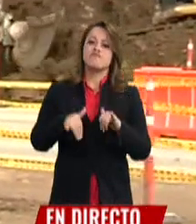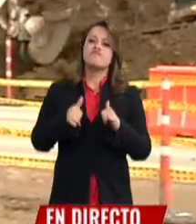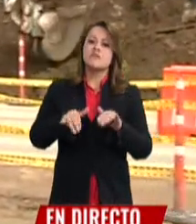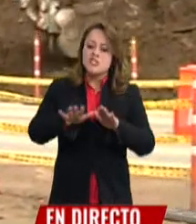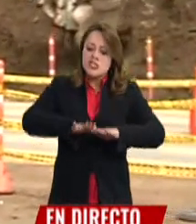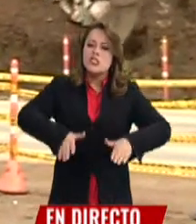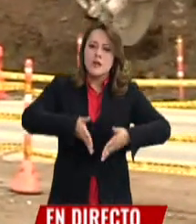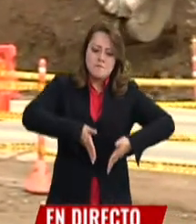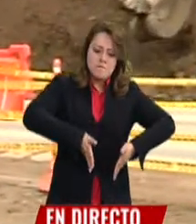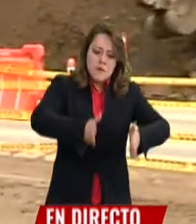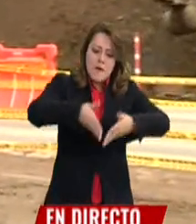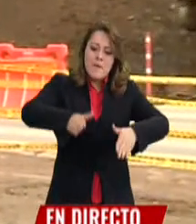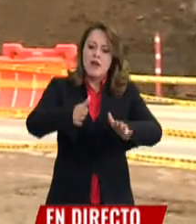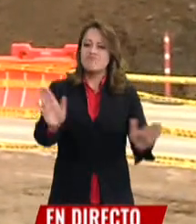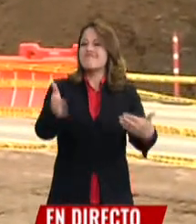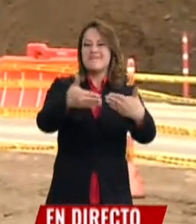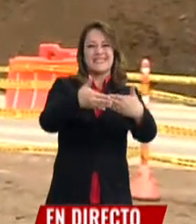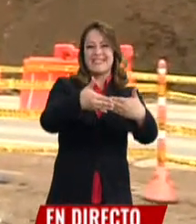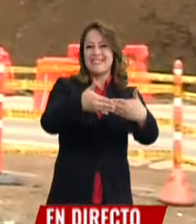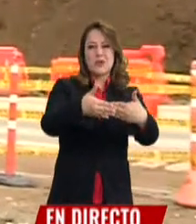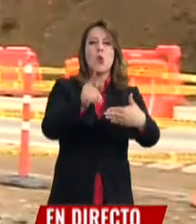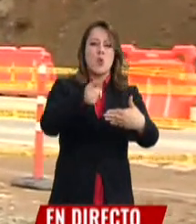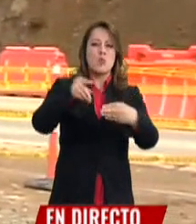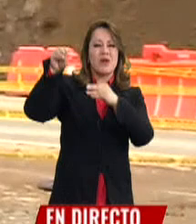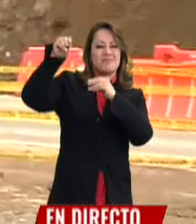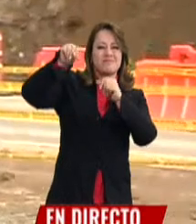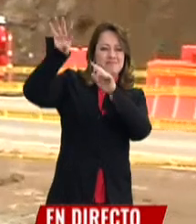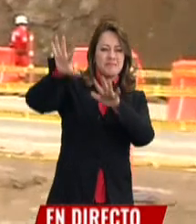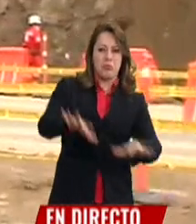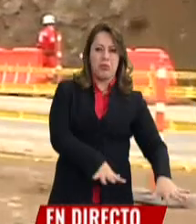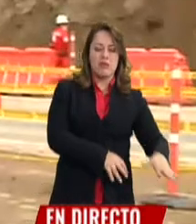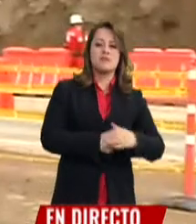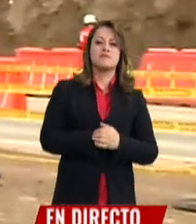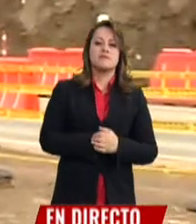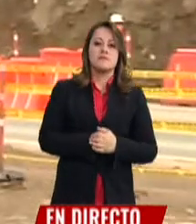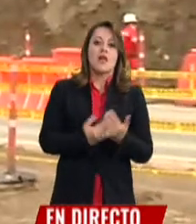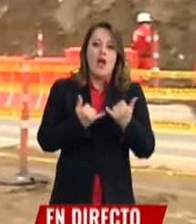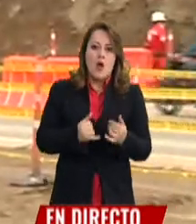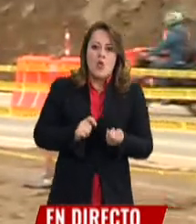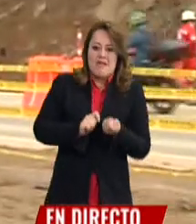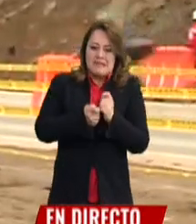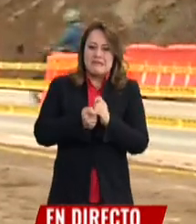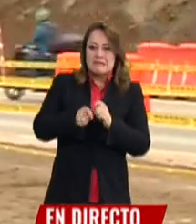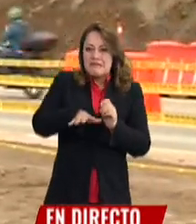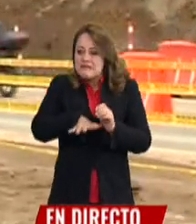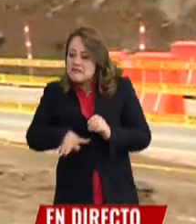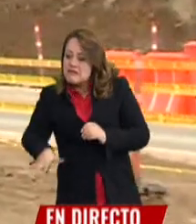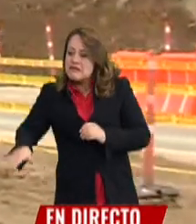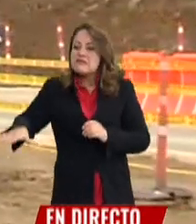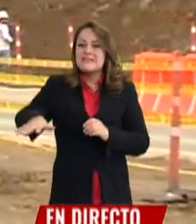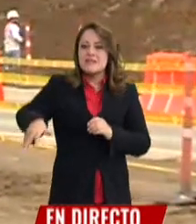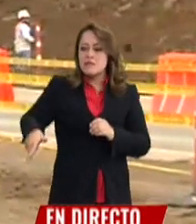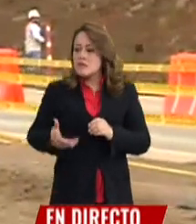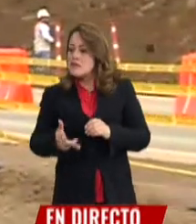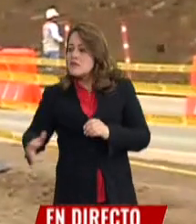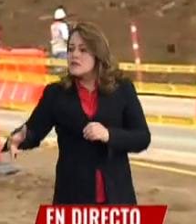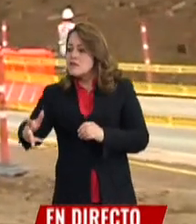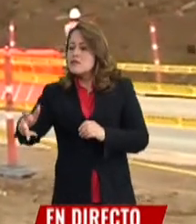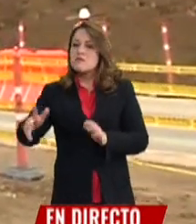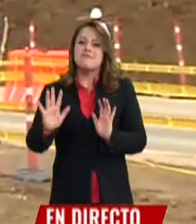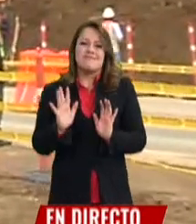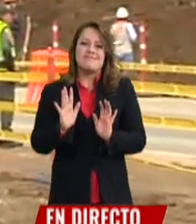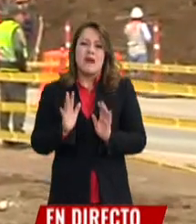carril de descenso de la autopista Medellín-Bogotá. Tenemos como restricciones especiales cuando se presente lluvia